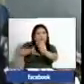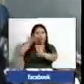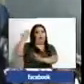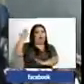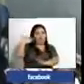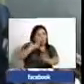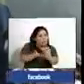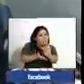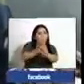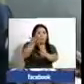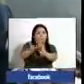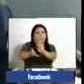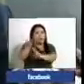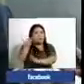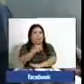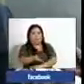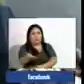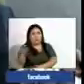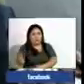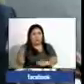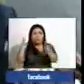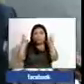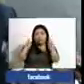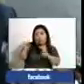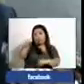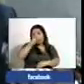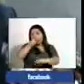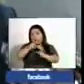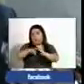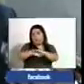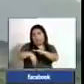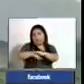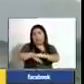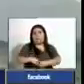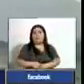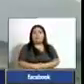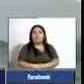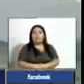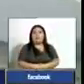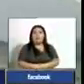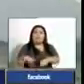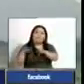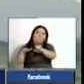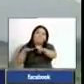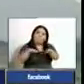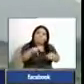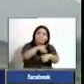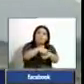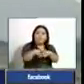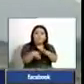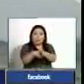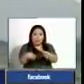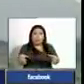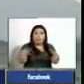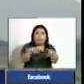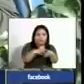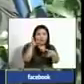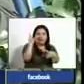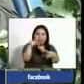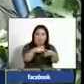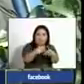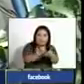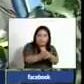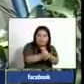que venían teniendo los productos de la canasta básica a nivel nacional. agradeció a los diputados que conforman la Comisión de Hacienda